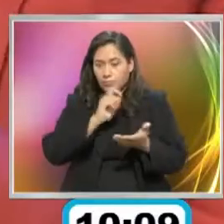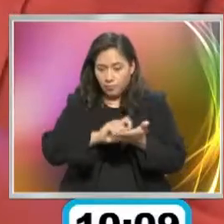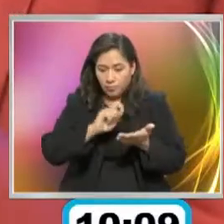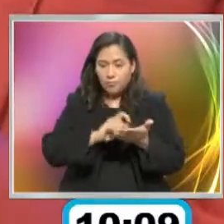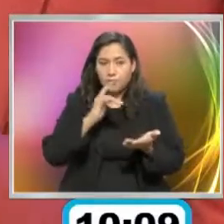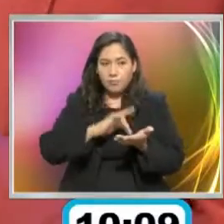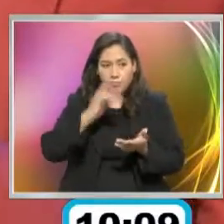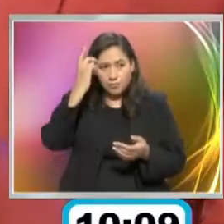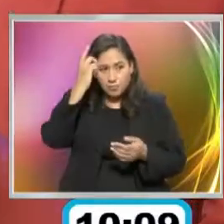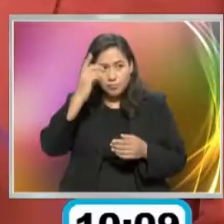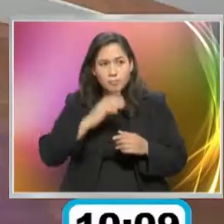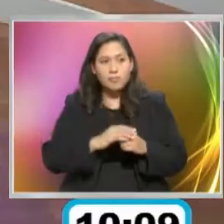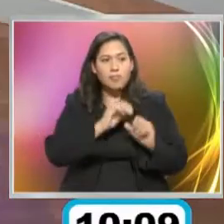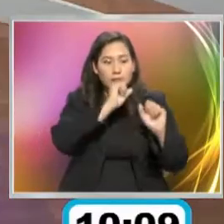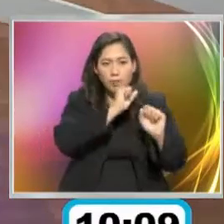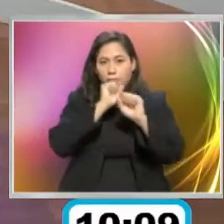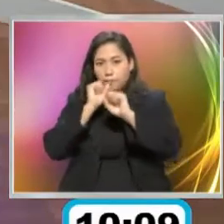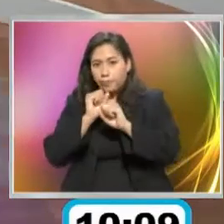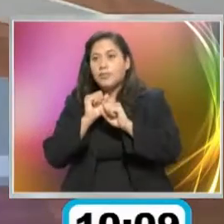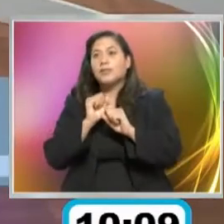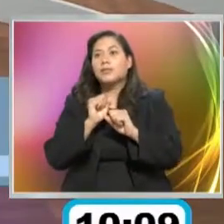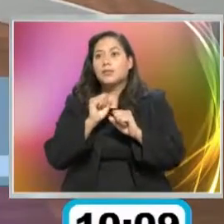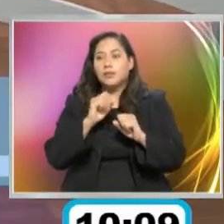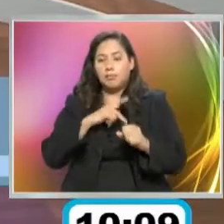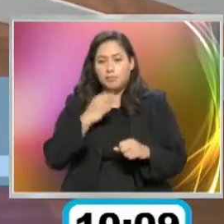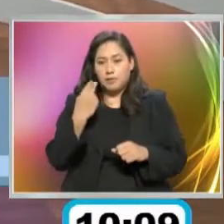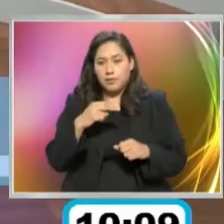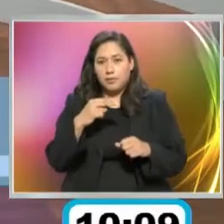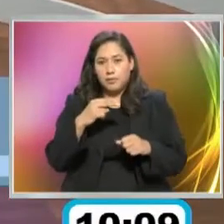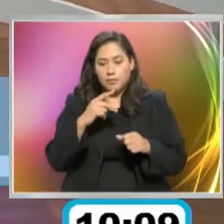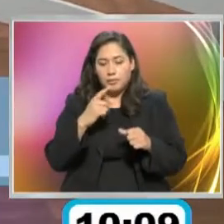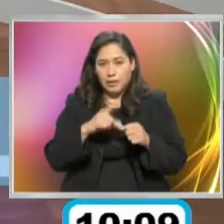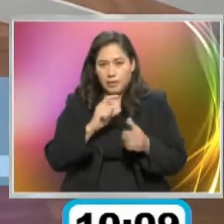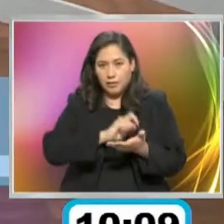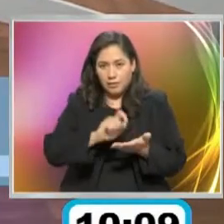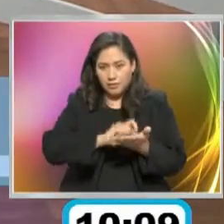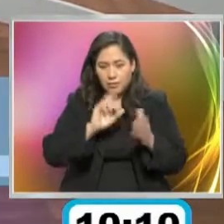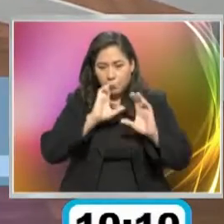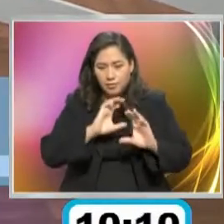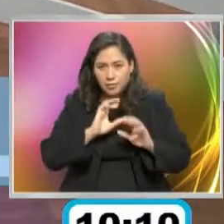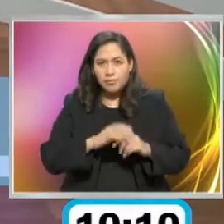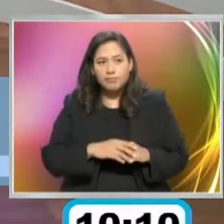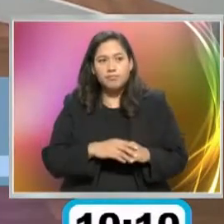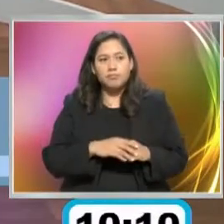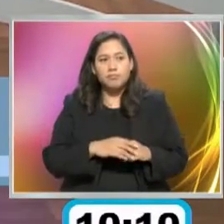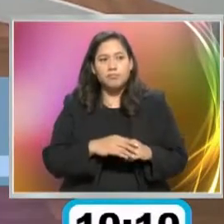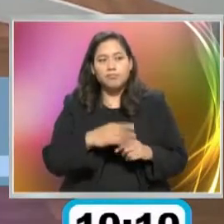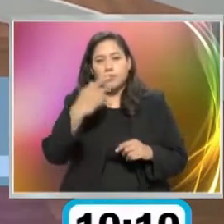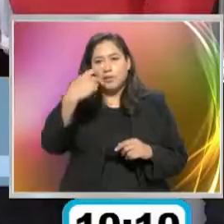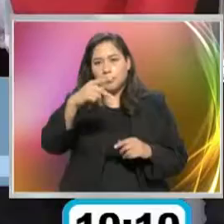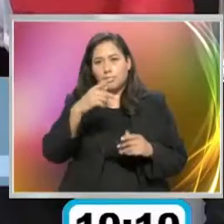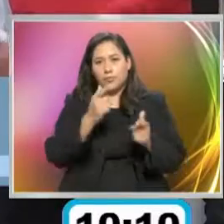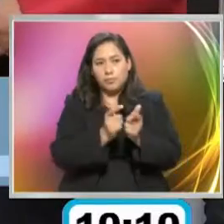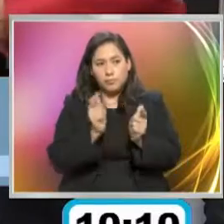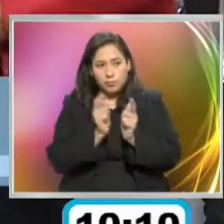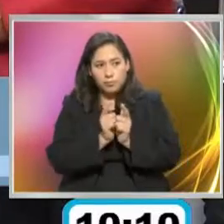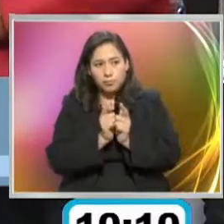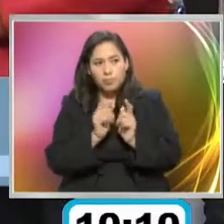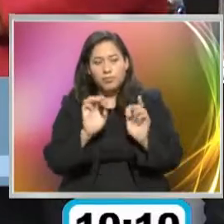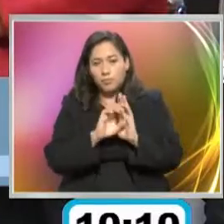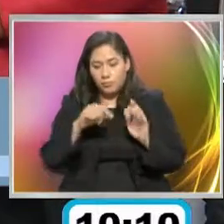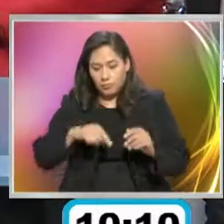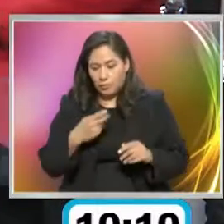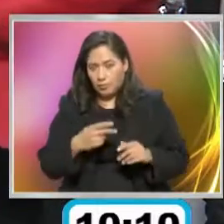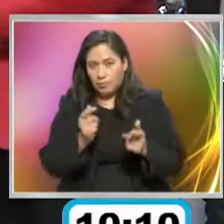gracias a Dios. Hay ya bandas que han fijado mis letras bueno, para plasmarlas en sus agrupaciones. En esta